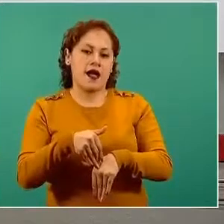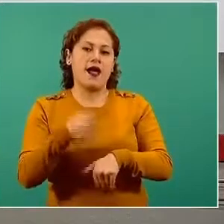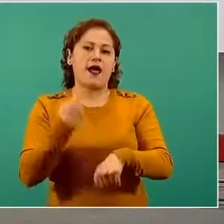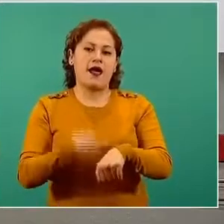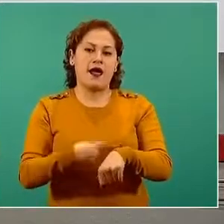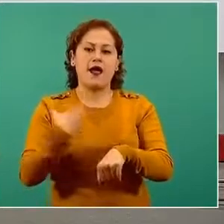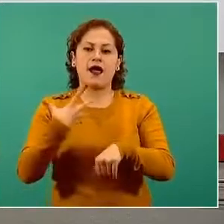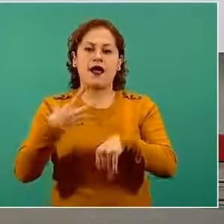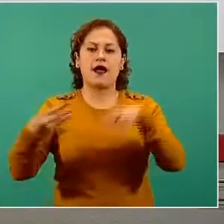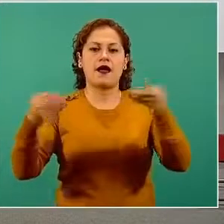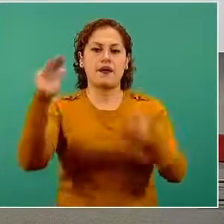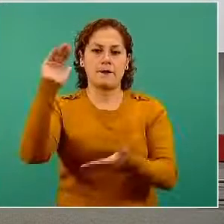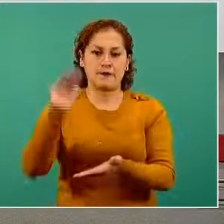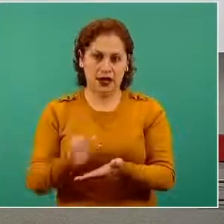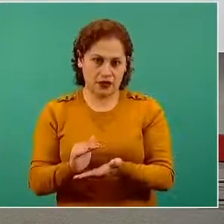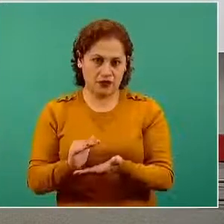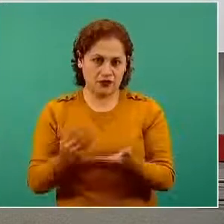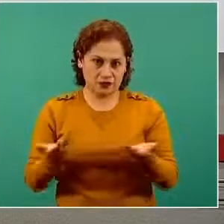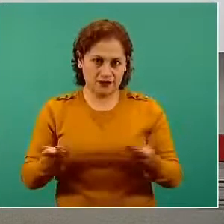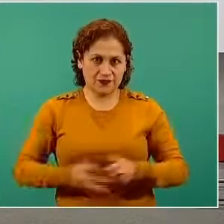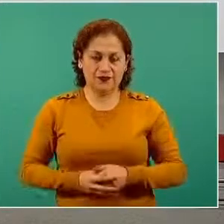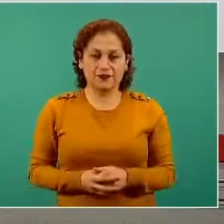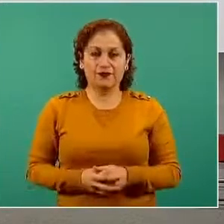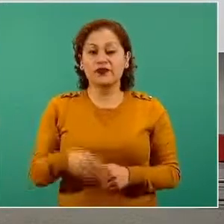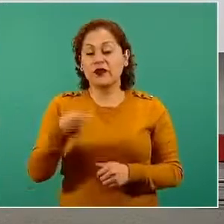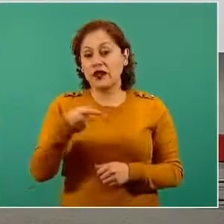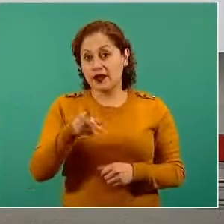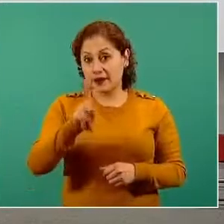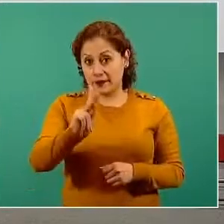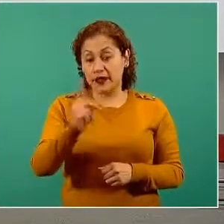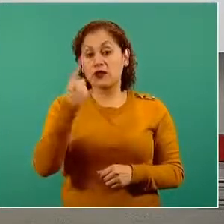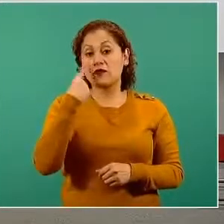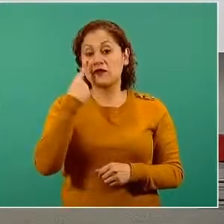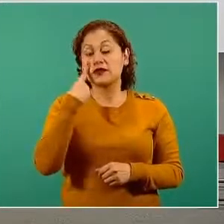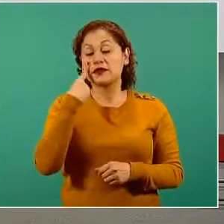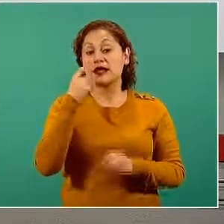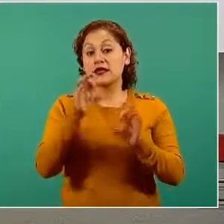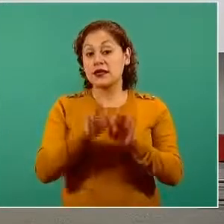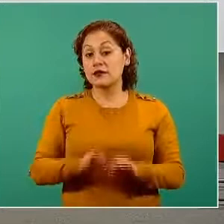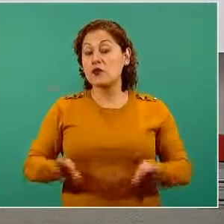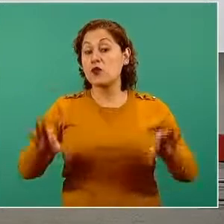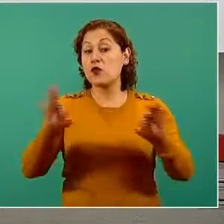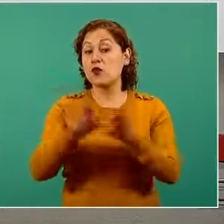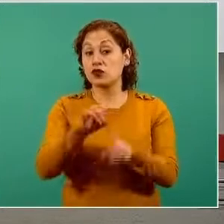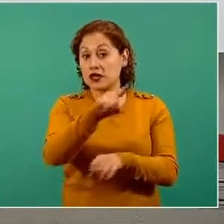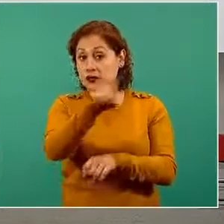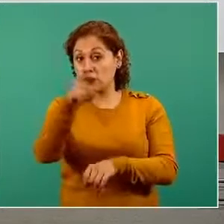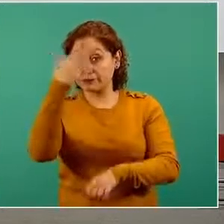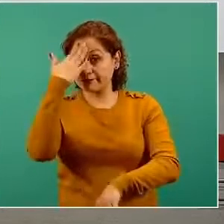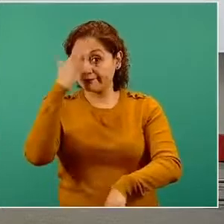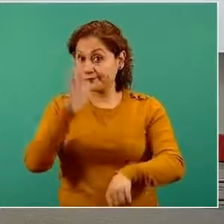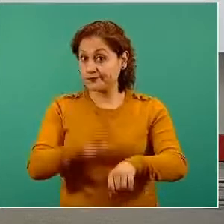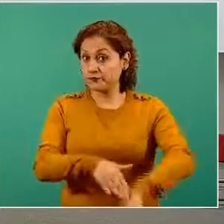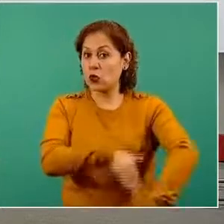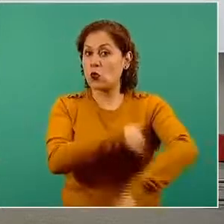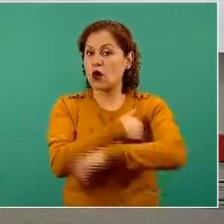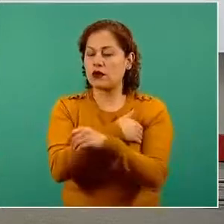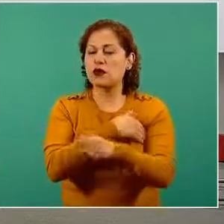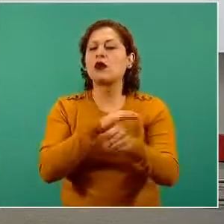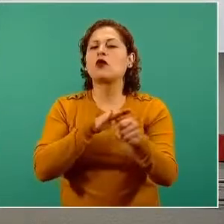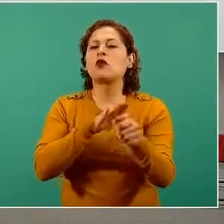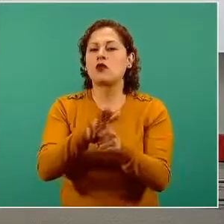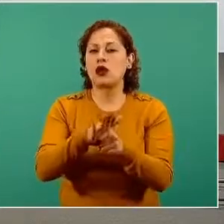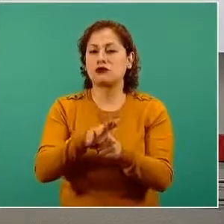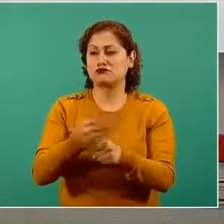en las últimas semanas. Pero lo que tenemos que tener presente es lo que hemos estado comentando. Mientras